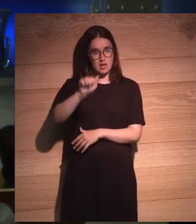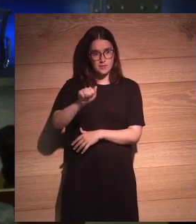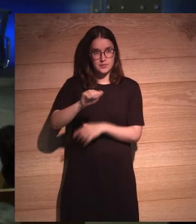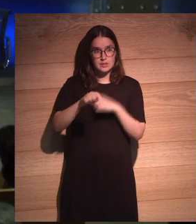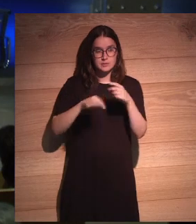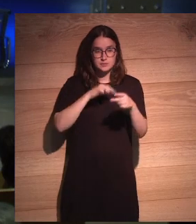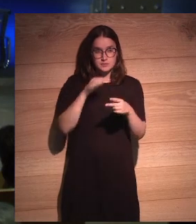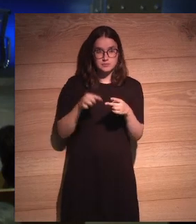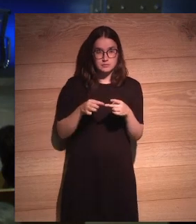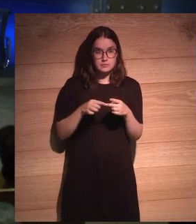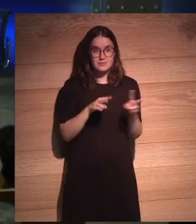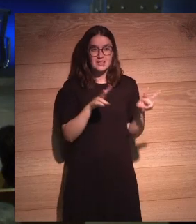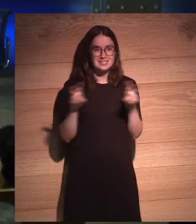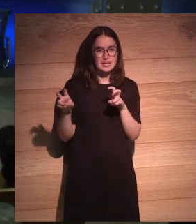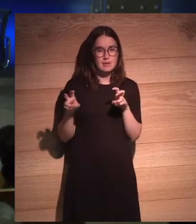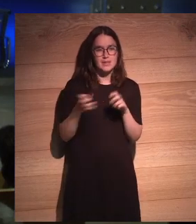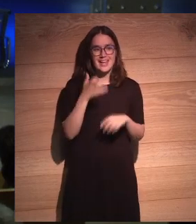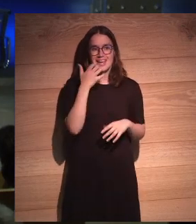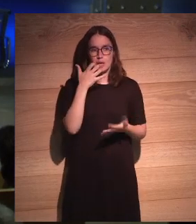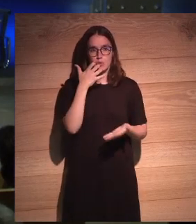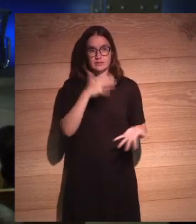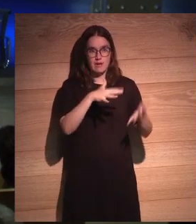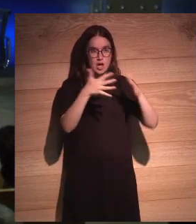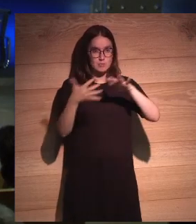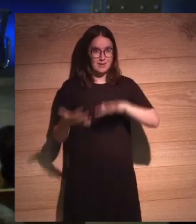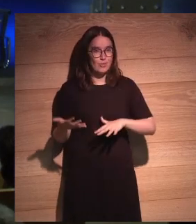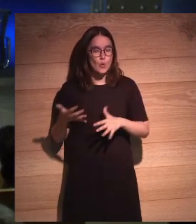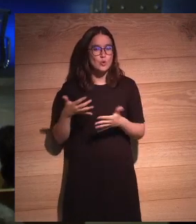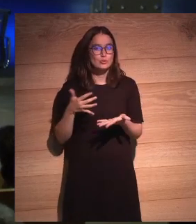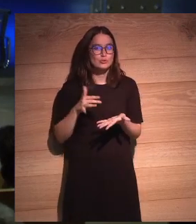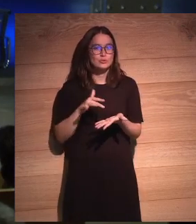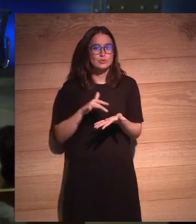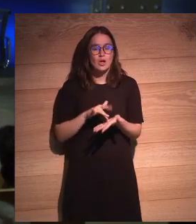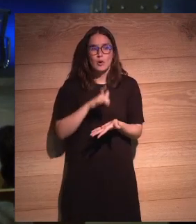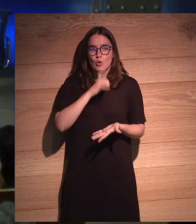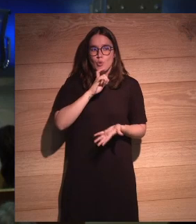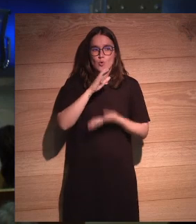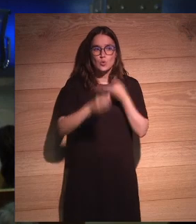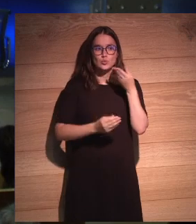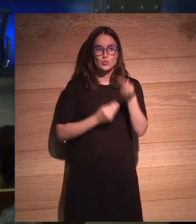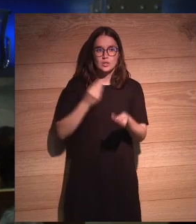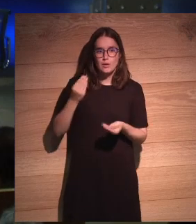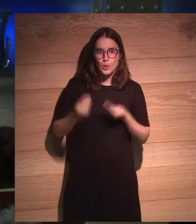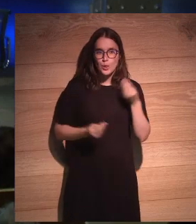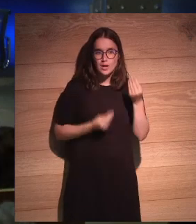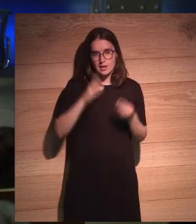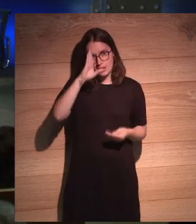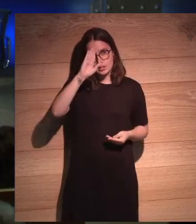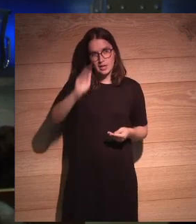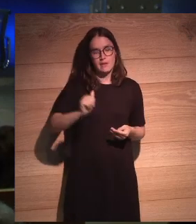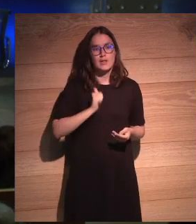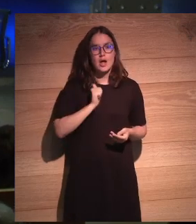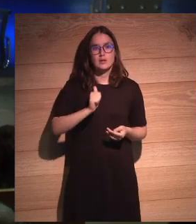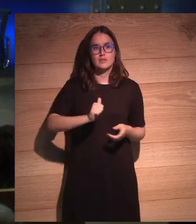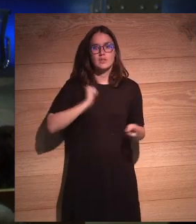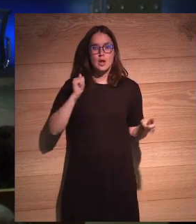El siguiente tema en el que vemos ejemplos de aplicación sería cómo utilizar la inteligencia